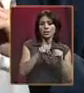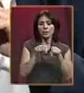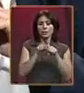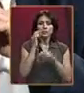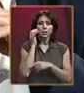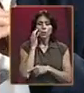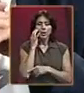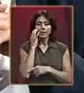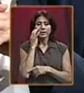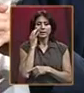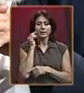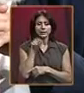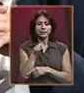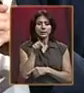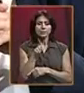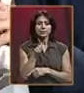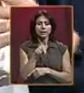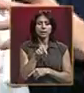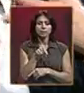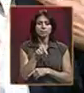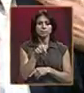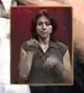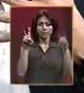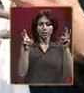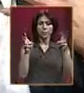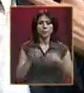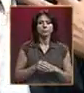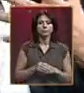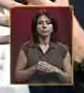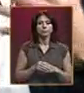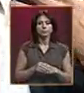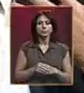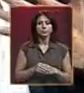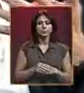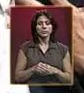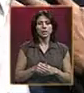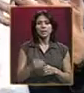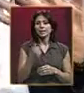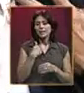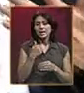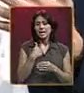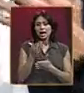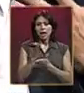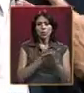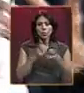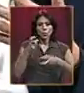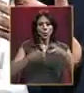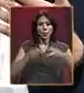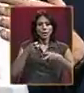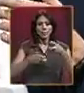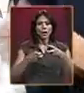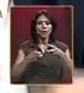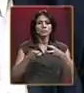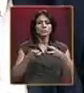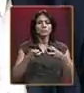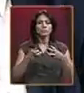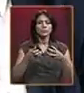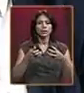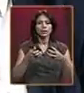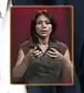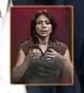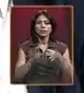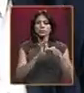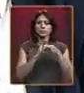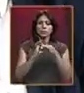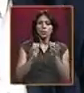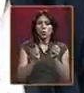Sí. Y este tema tiene algún problema alrededor del